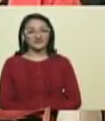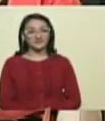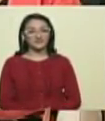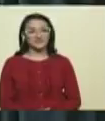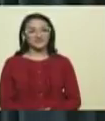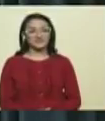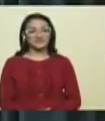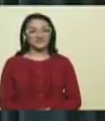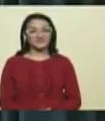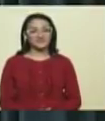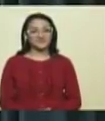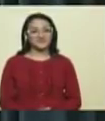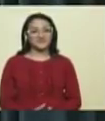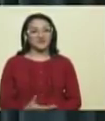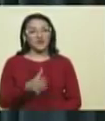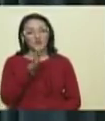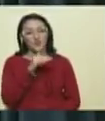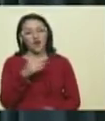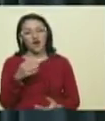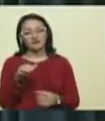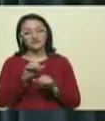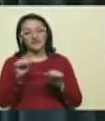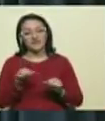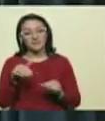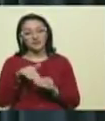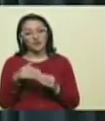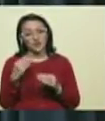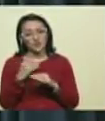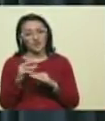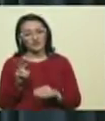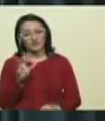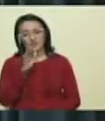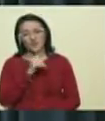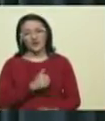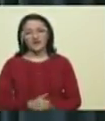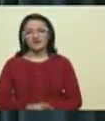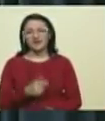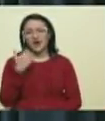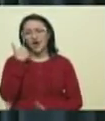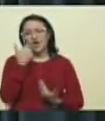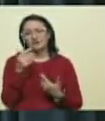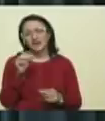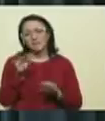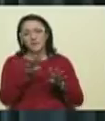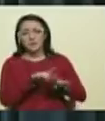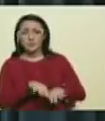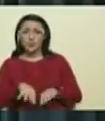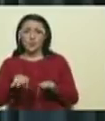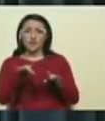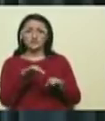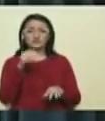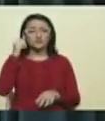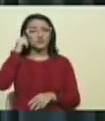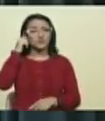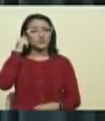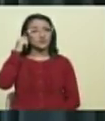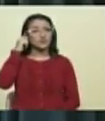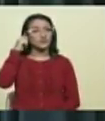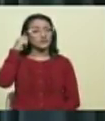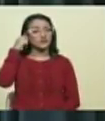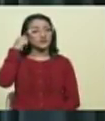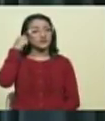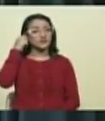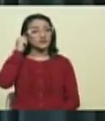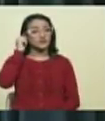No hay en el mundo un sistema electoral como el sistema electoral venezolano. Son groseras las manipulaciones que se hicieron de las actas. No sé si ustedes, que